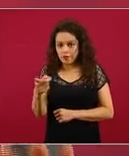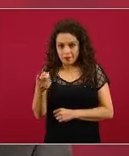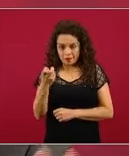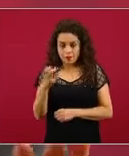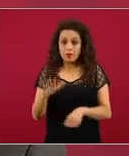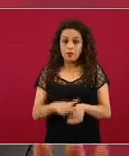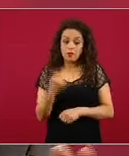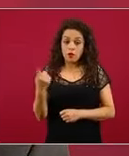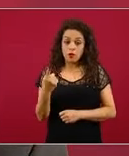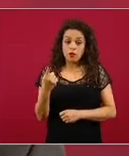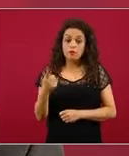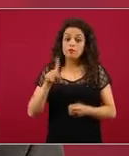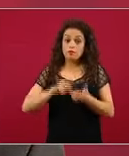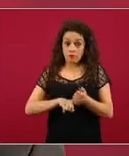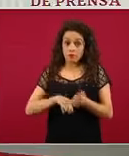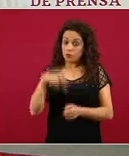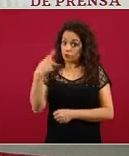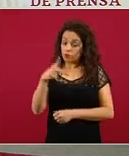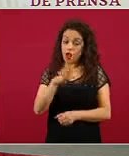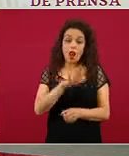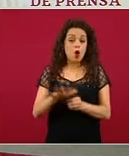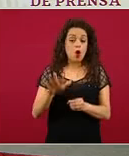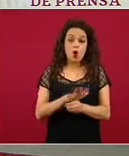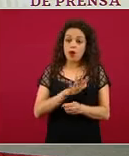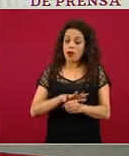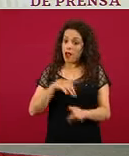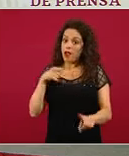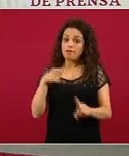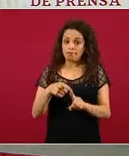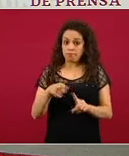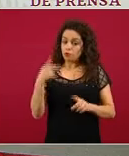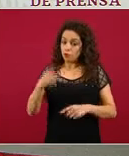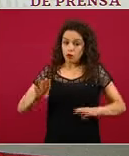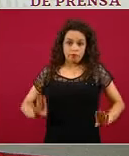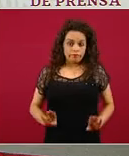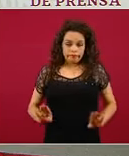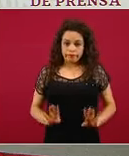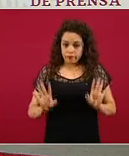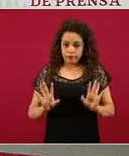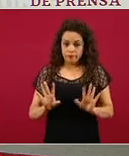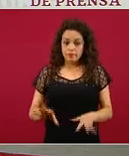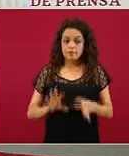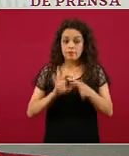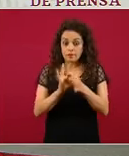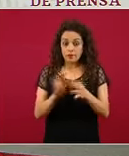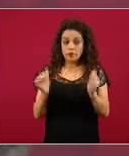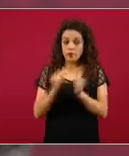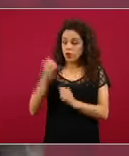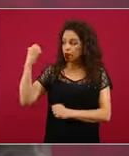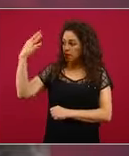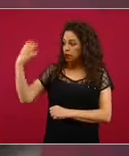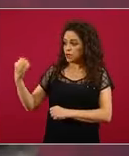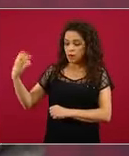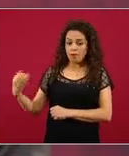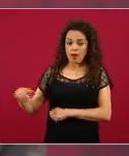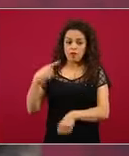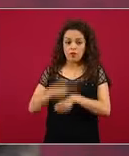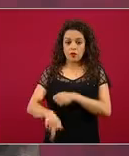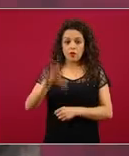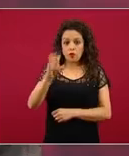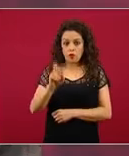son acciones de carácter local. La disposición general es la que corresponde con el semáforo de riesgo COVID. Esto es una